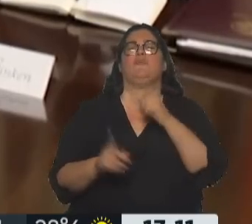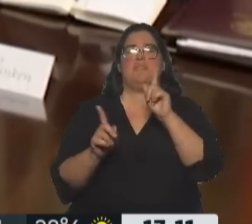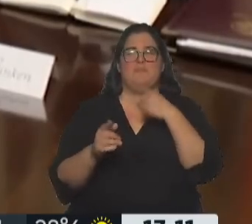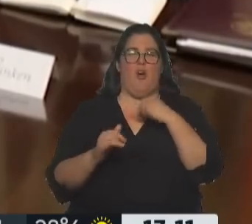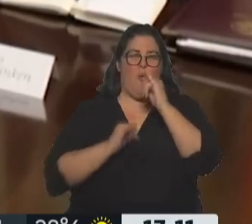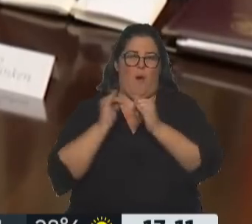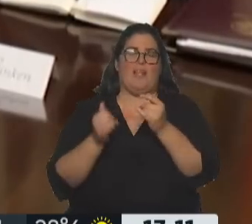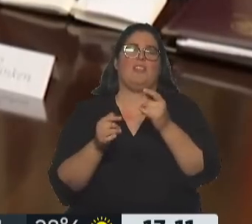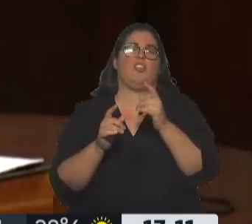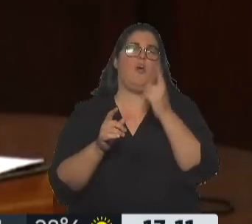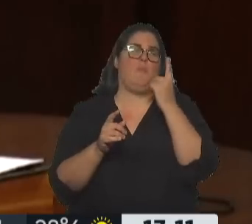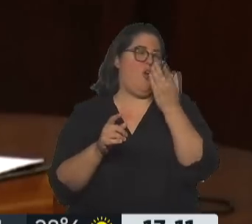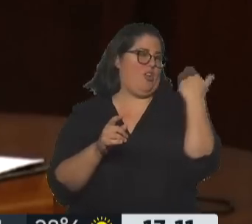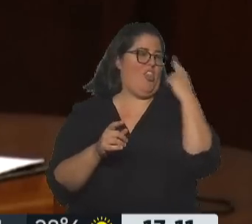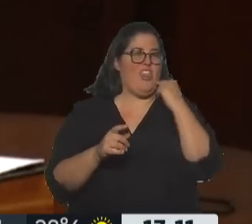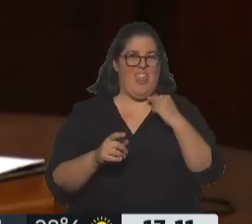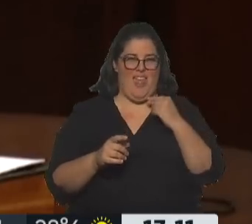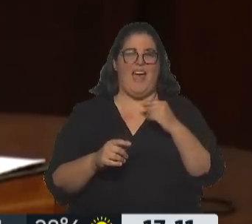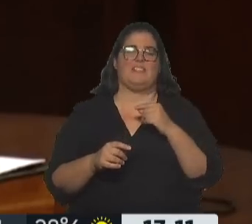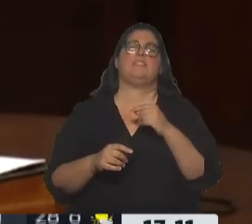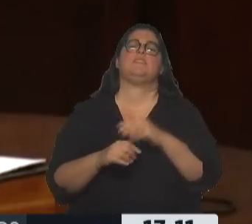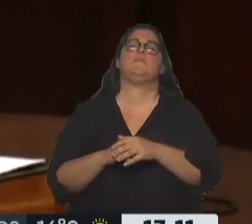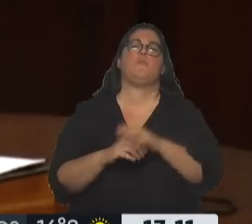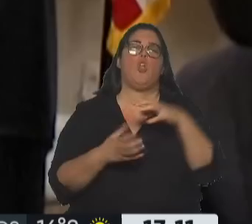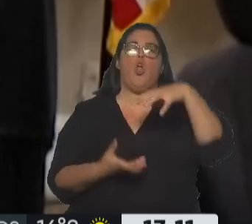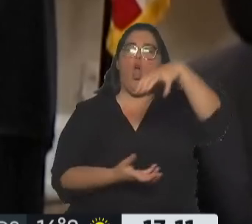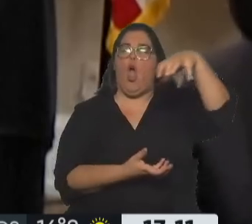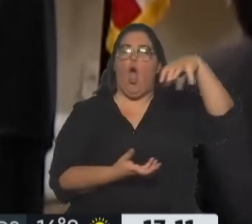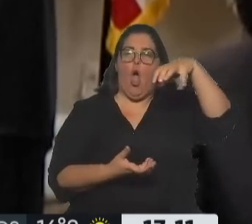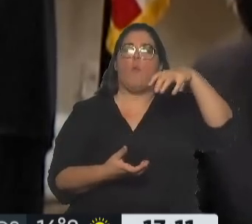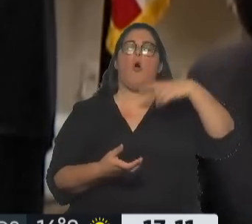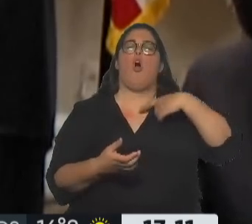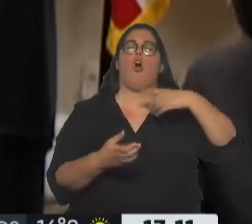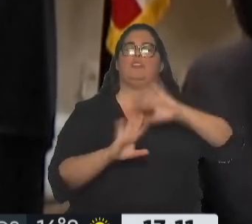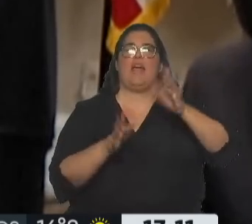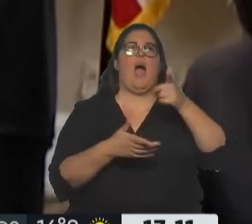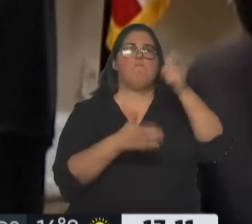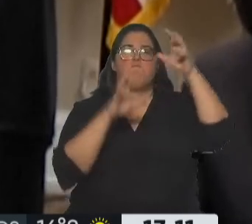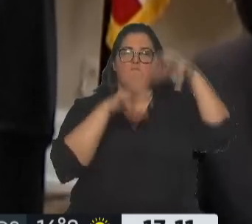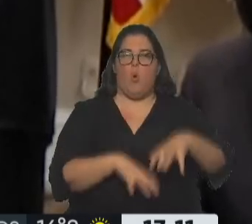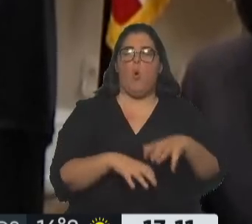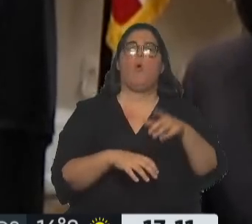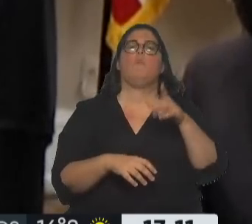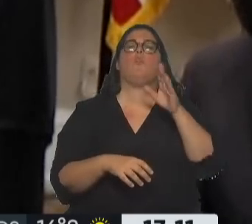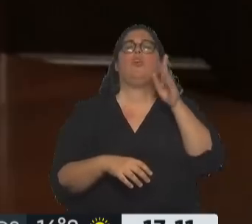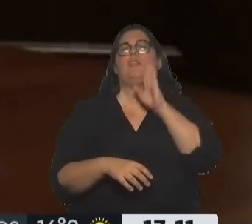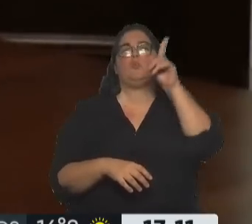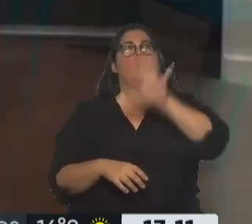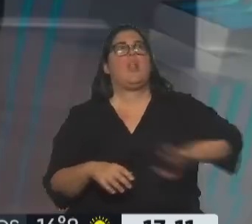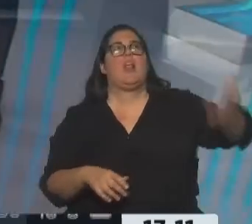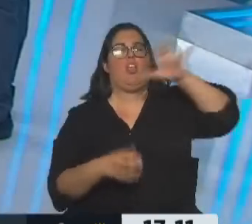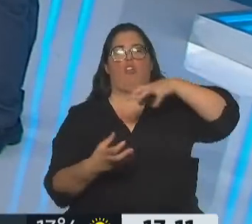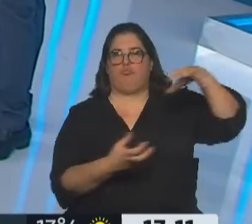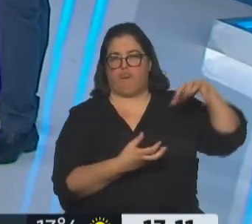justamente en los últimos días, Alejandra, con este globo derribado que sobrevoló el espacio aéreo de los